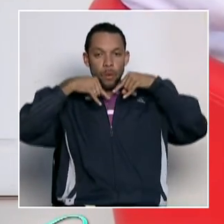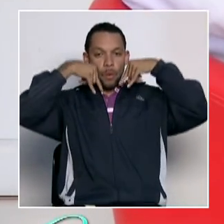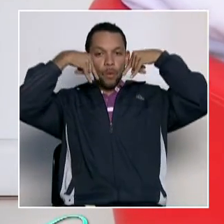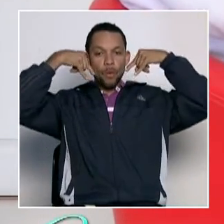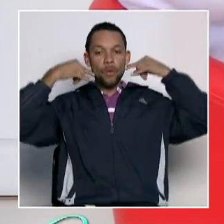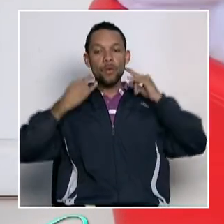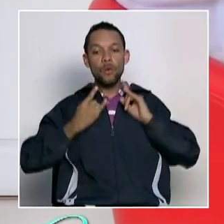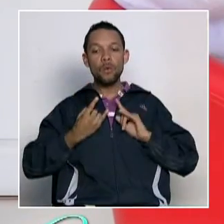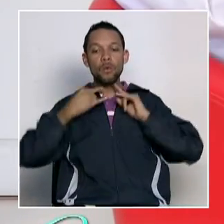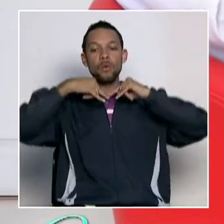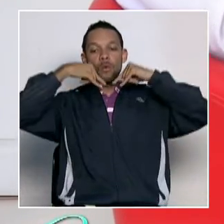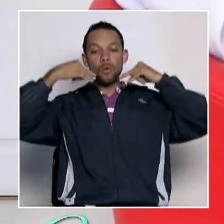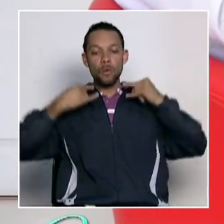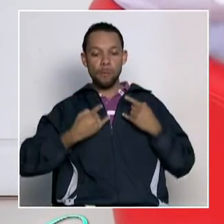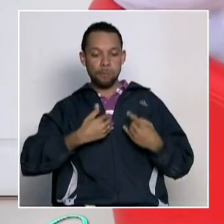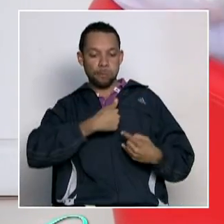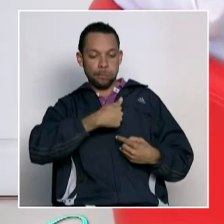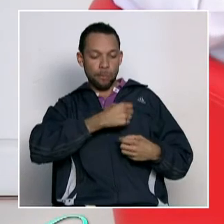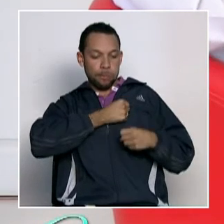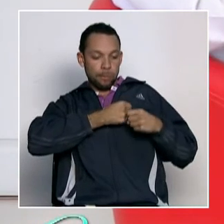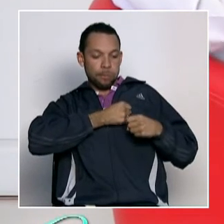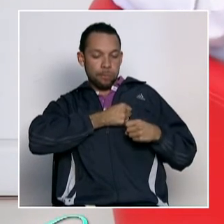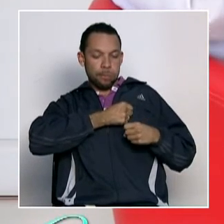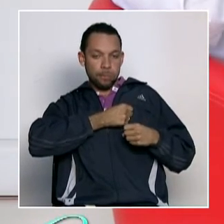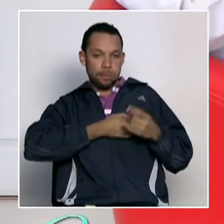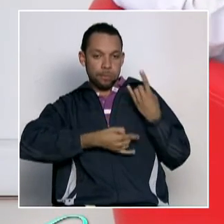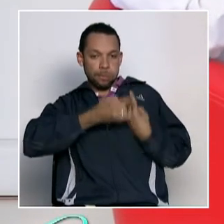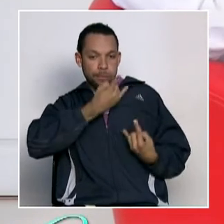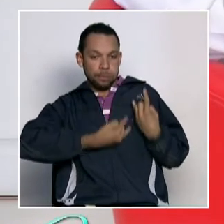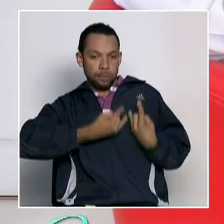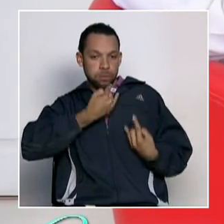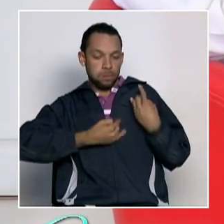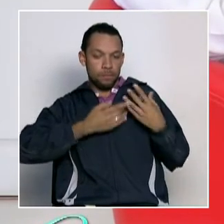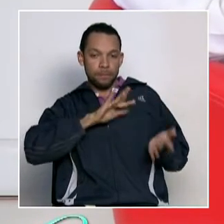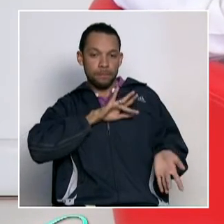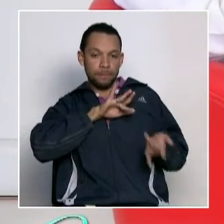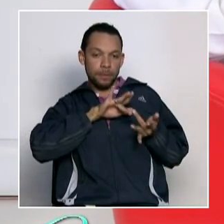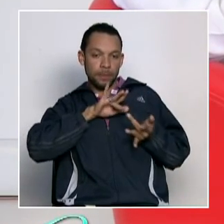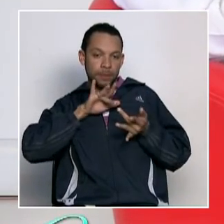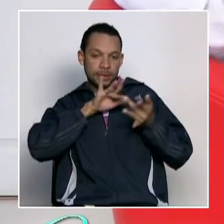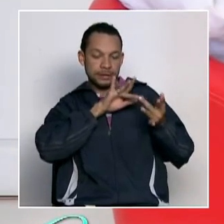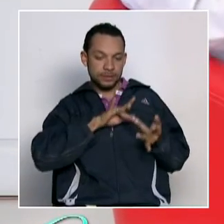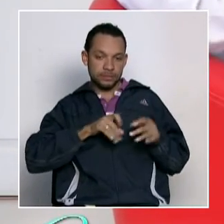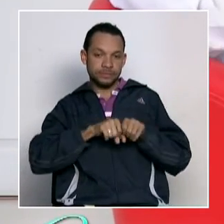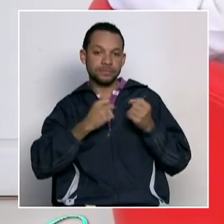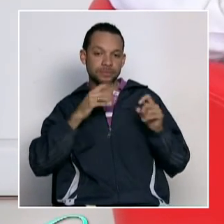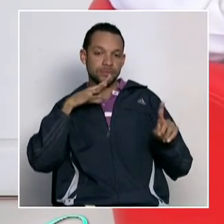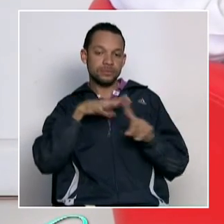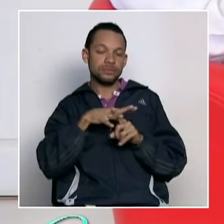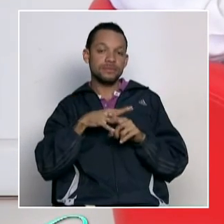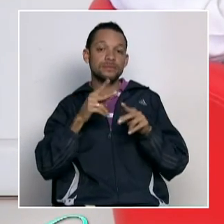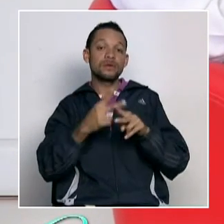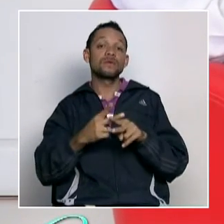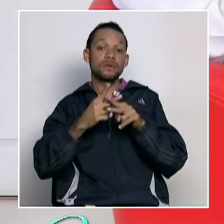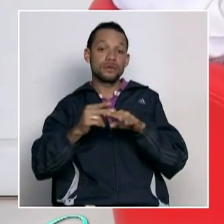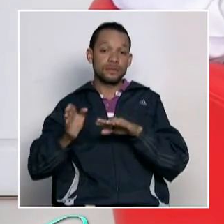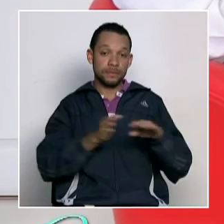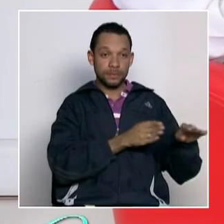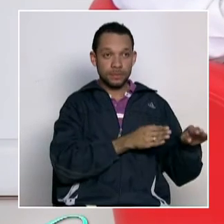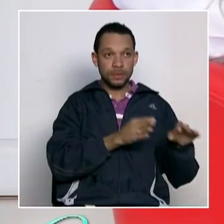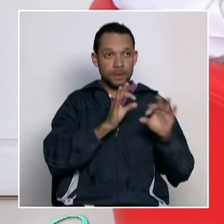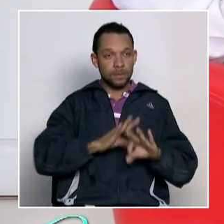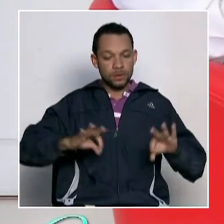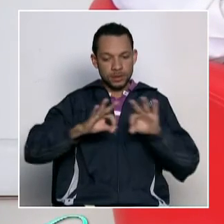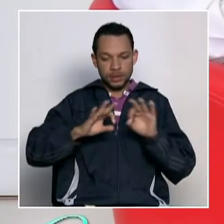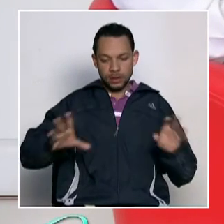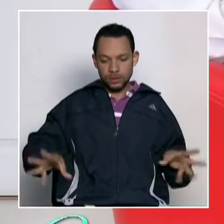que darle soporte orgánico, soporte celular, soporte inmunológico. Y la mayoría de veces en odontología no lo hacemos. Esa es la gran